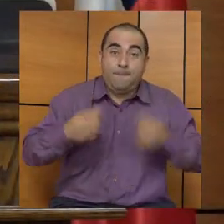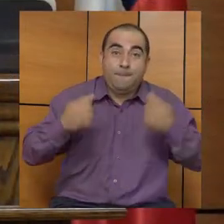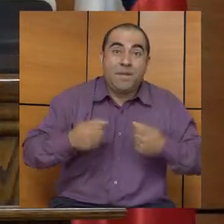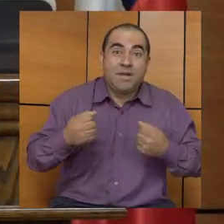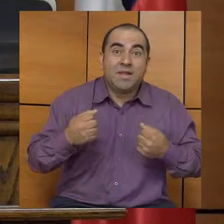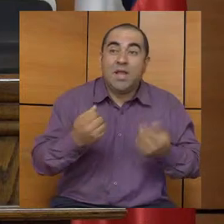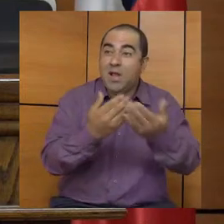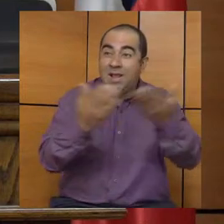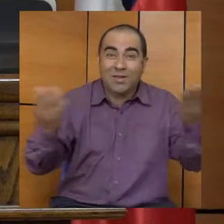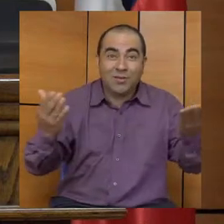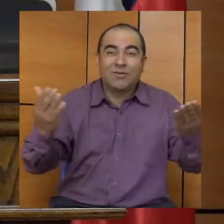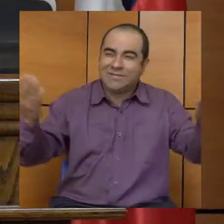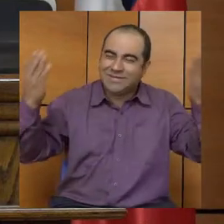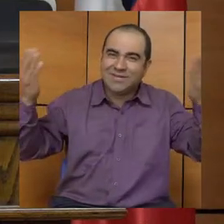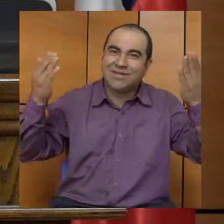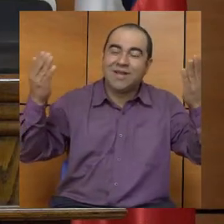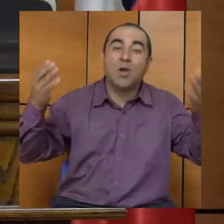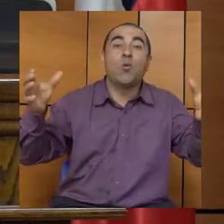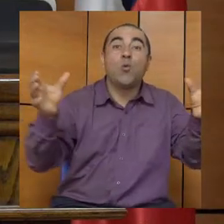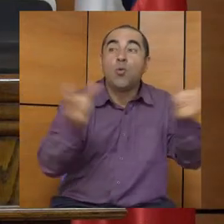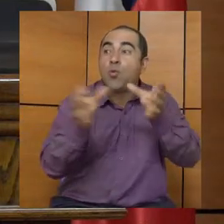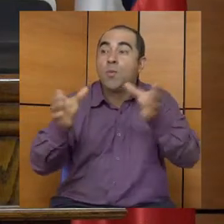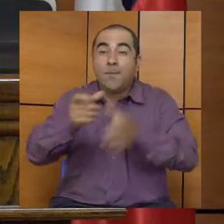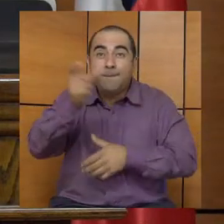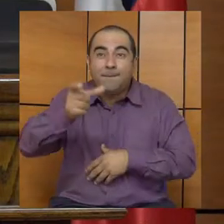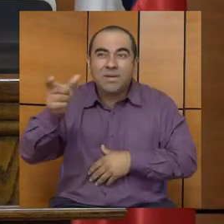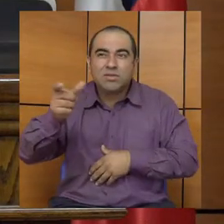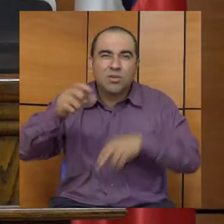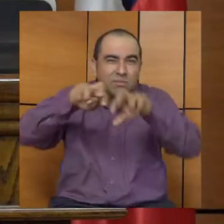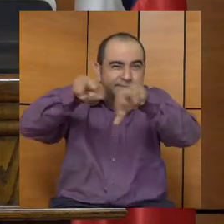a todo este grupo de investigadores